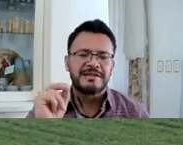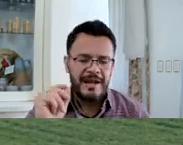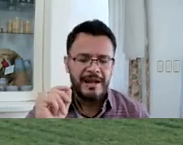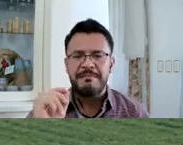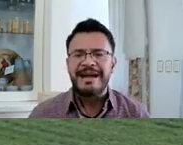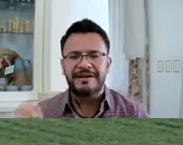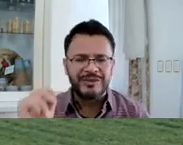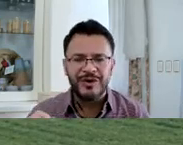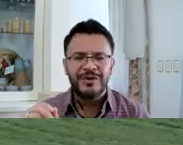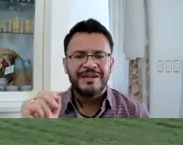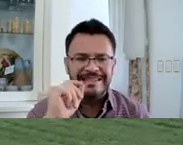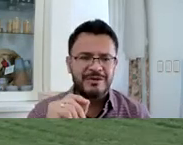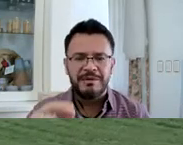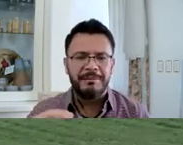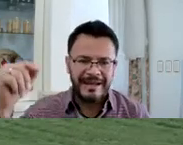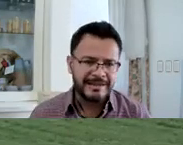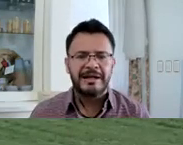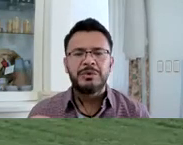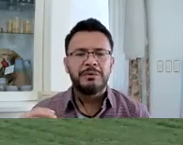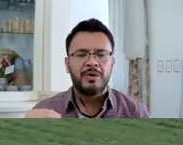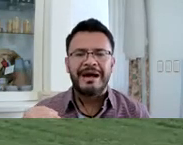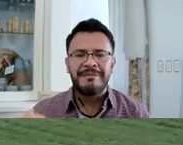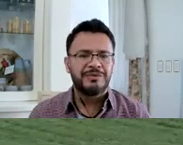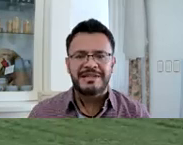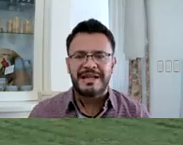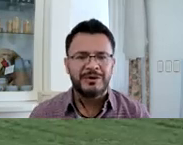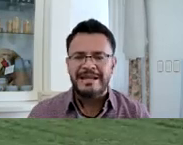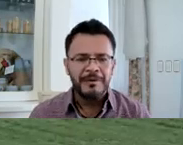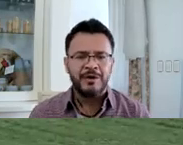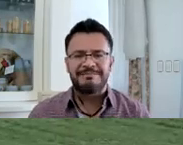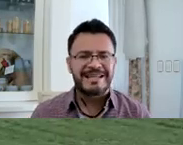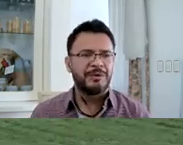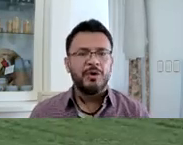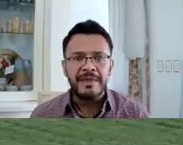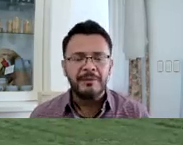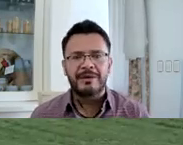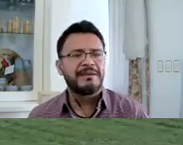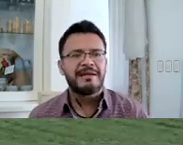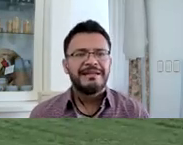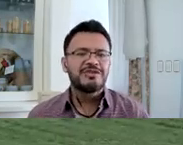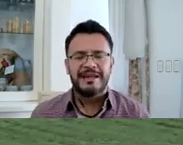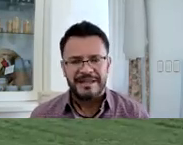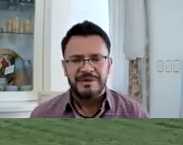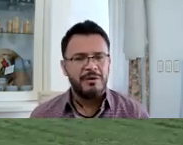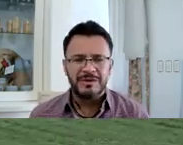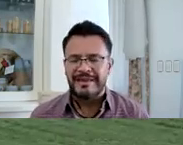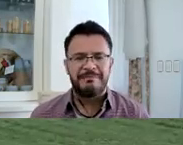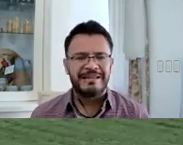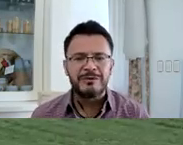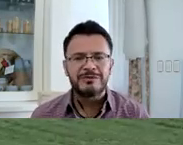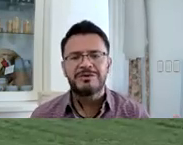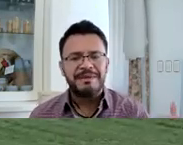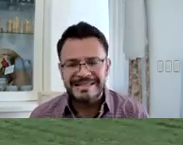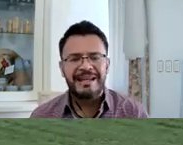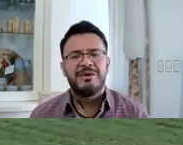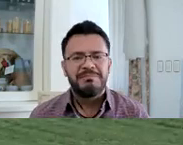suyo, porque es un retorio que te dice el Señor, mira, hijo mío, para que no estés con desánimo, con desesperanza, con miedo, ¿verdad? Cada semana